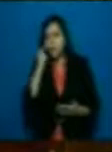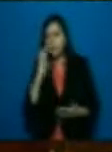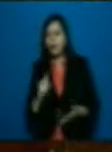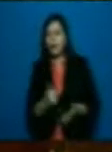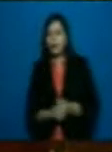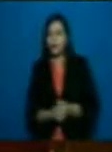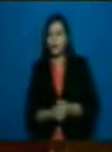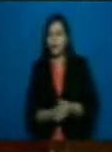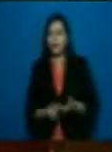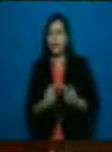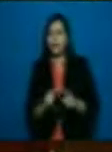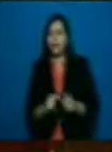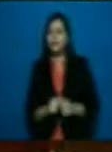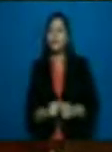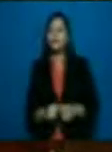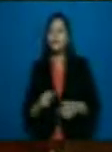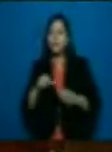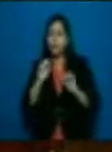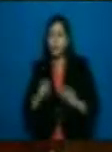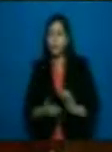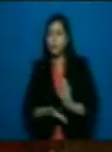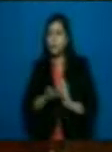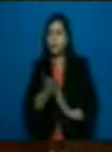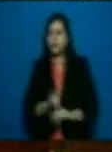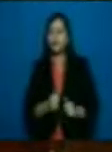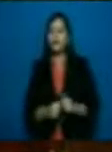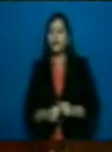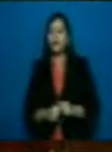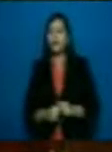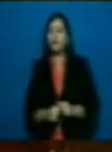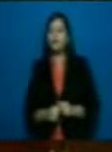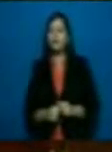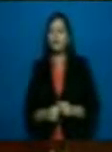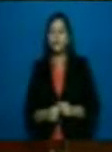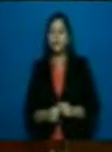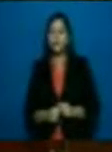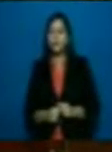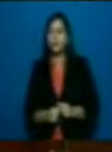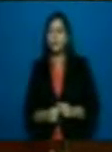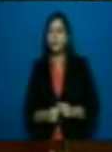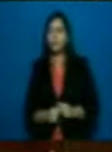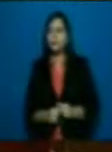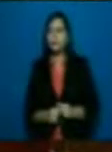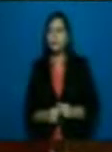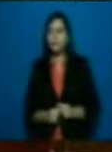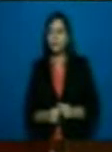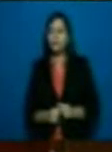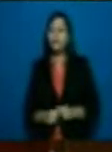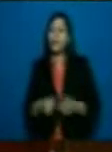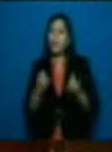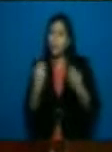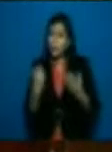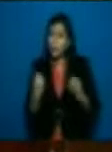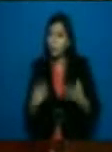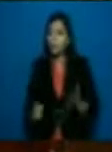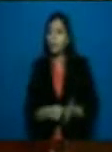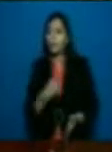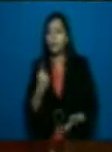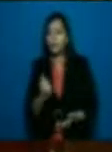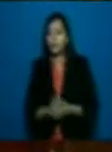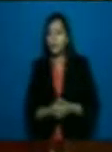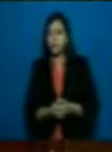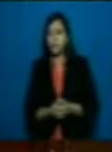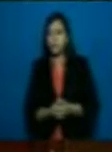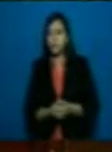de legislación para superar nuestros problemas conjuntos muchas veces son los gobiernos